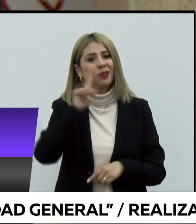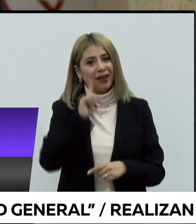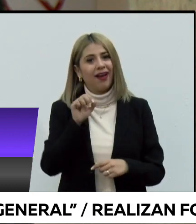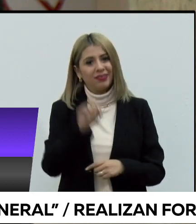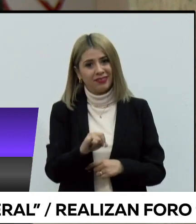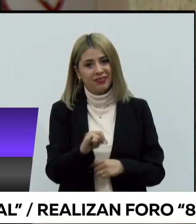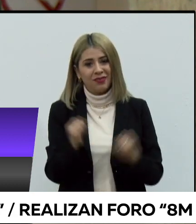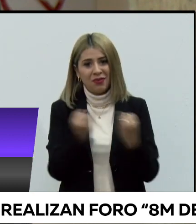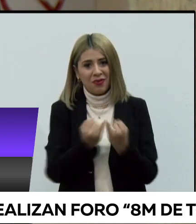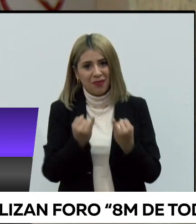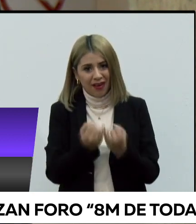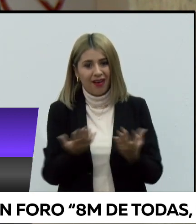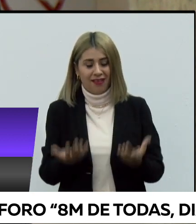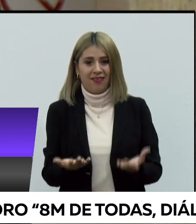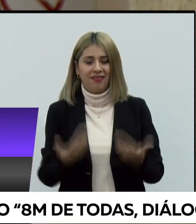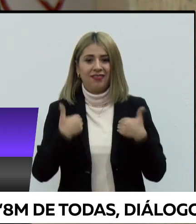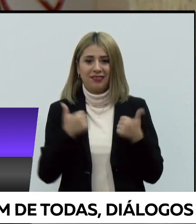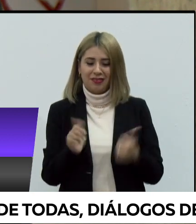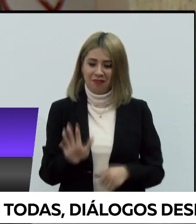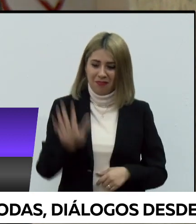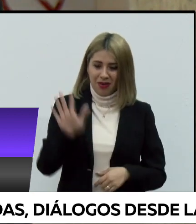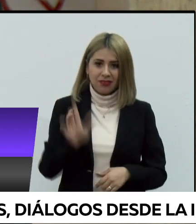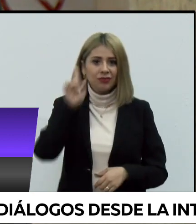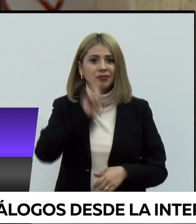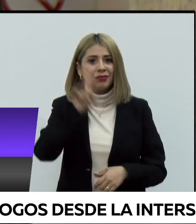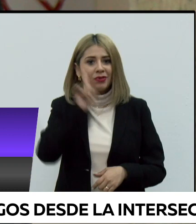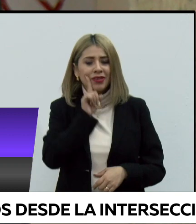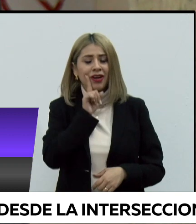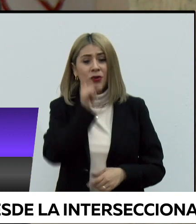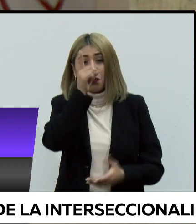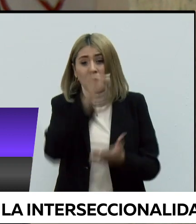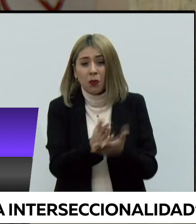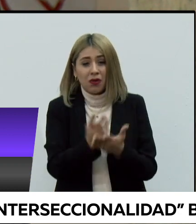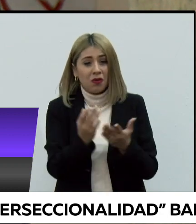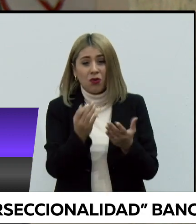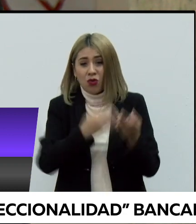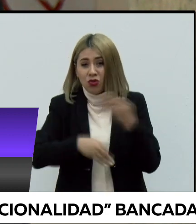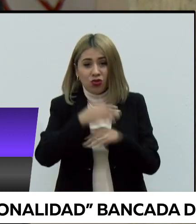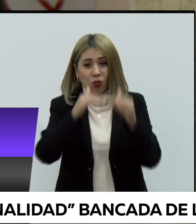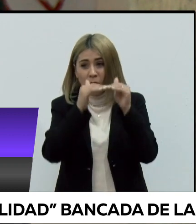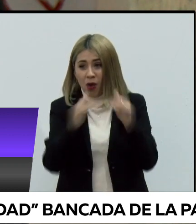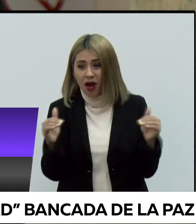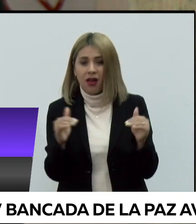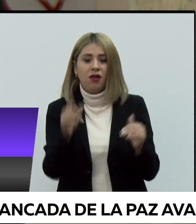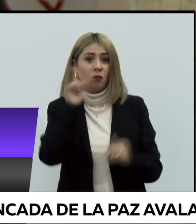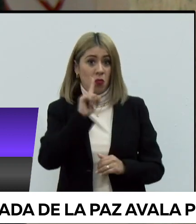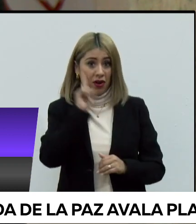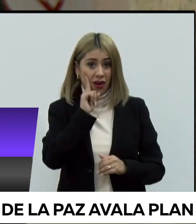reconocer que no hay forma de entendernos solo como mujeres, ni una sola forma de entender lo que es ser mujer.